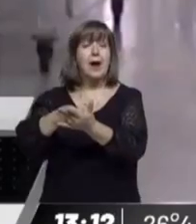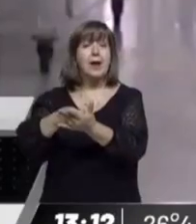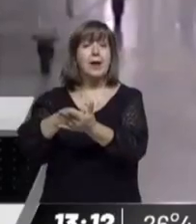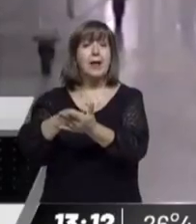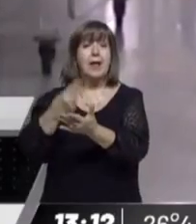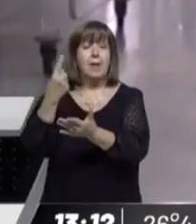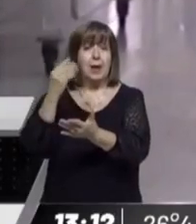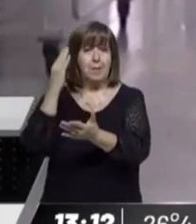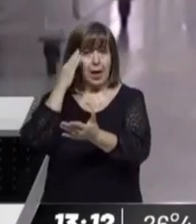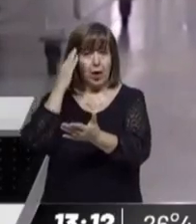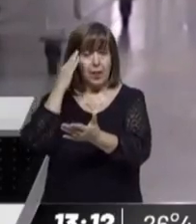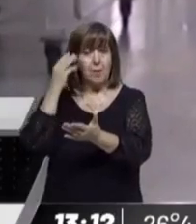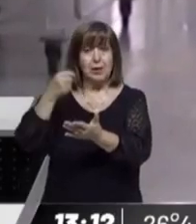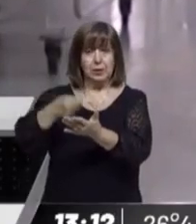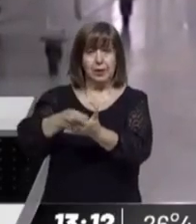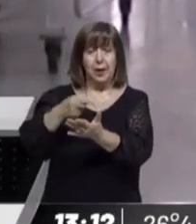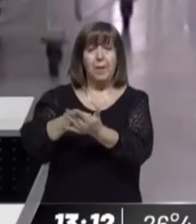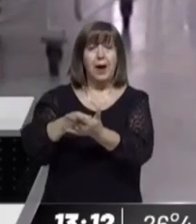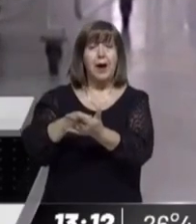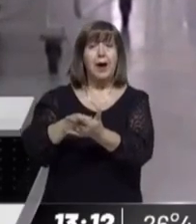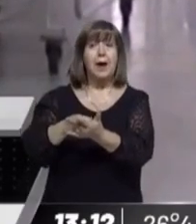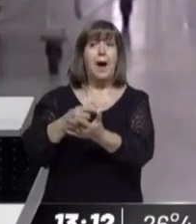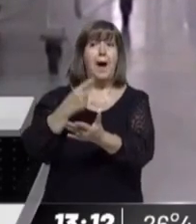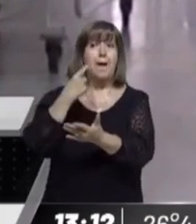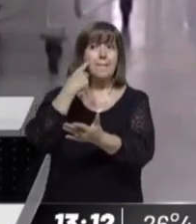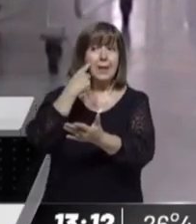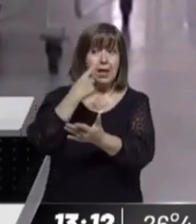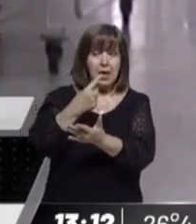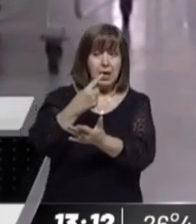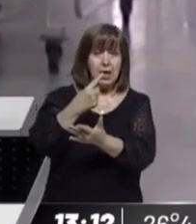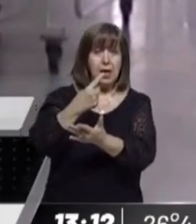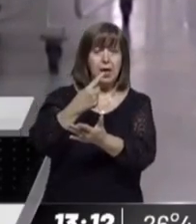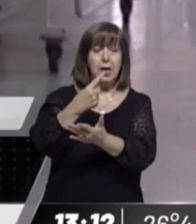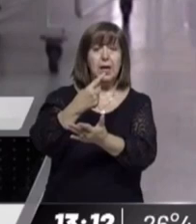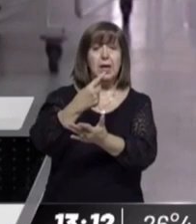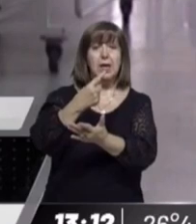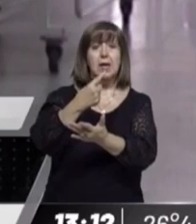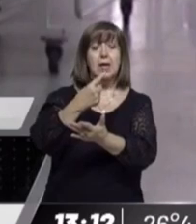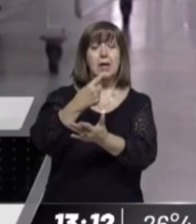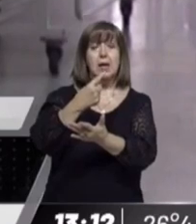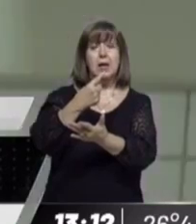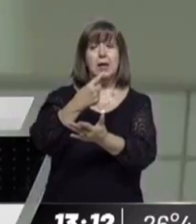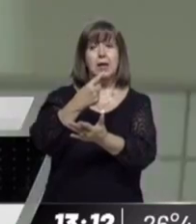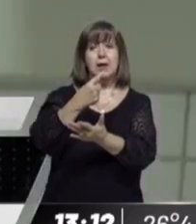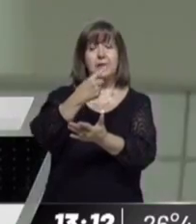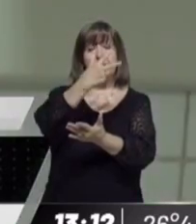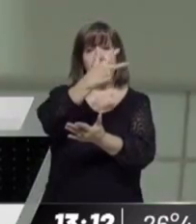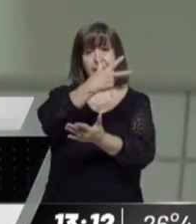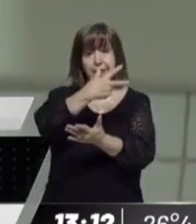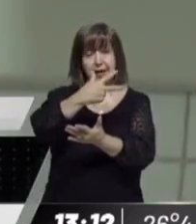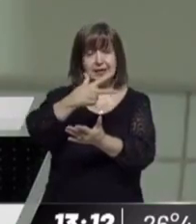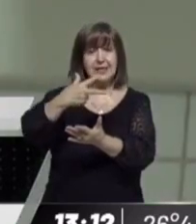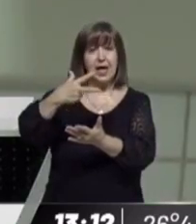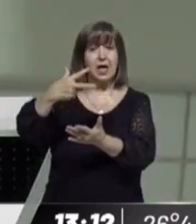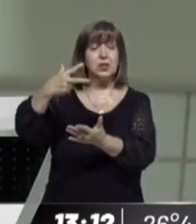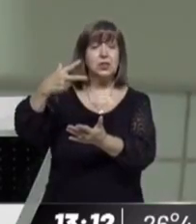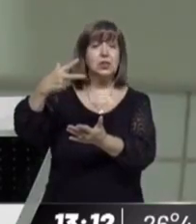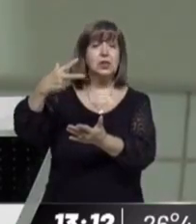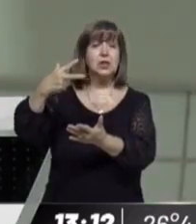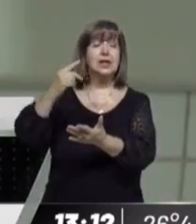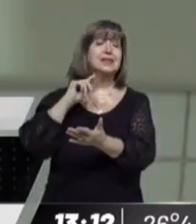del primero de marzo la consulta ética mínima y digna estaría en